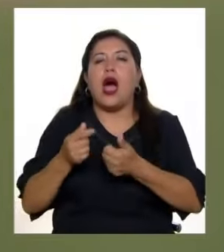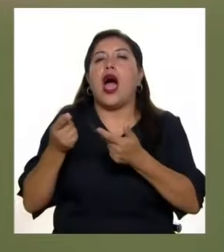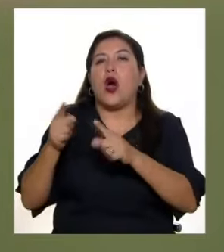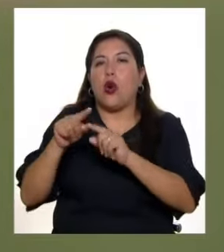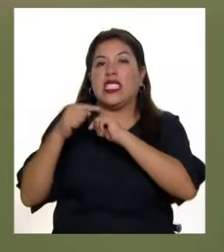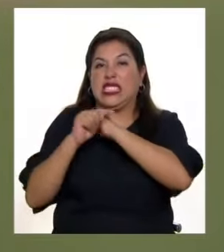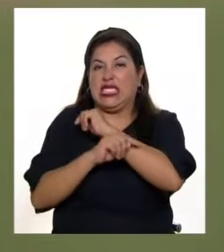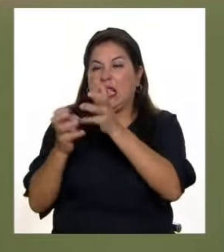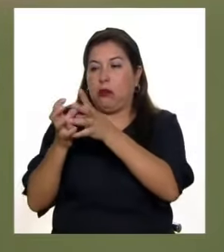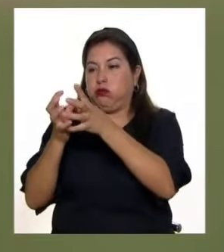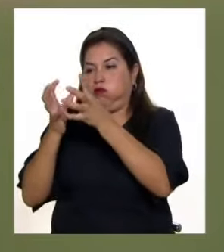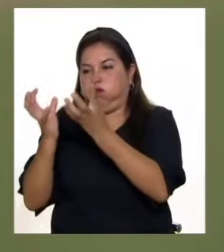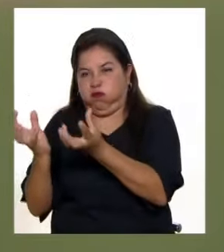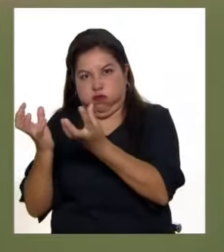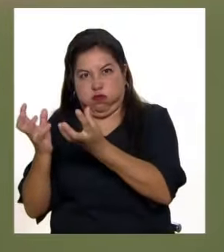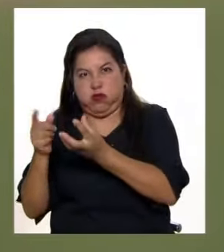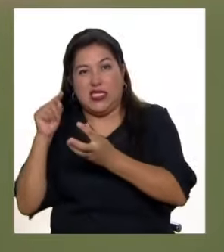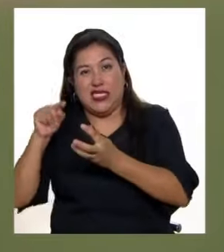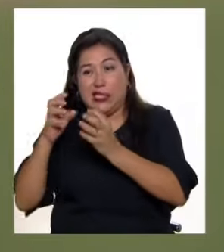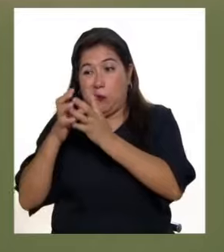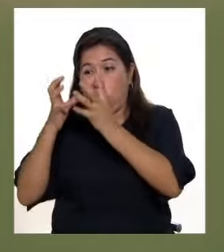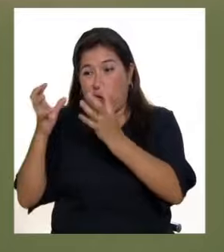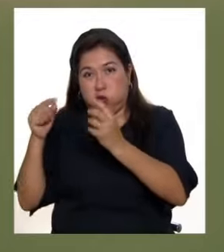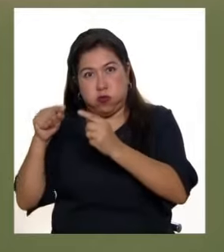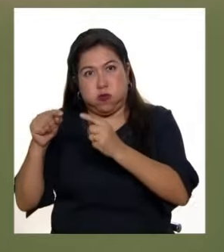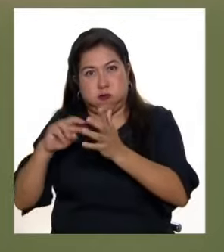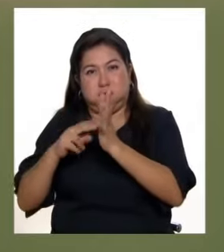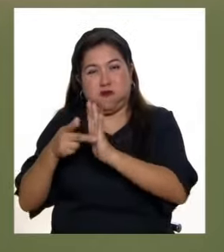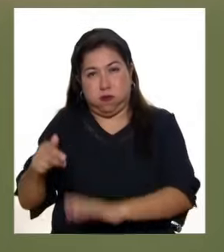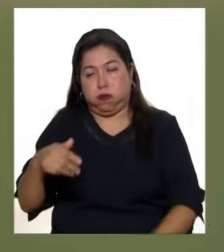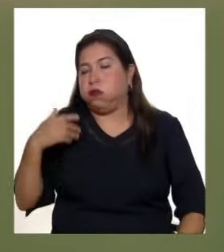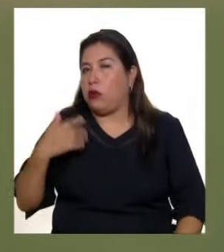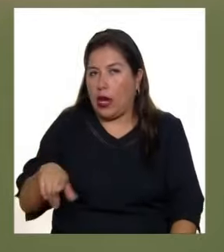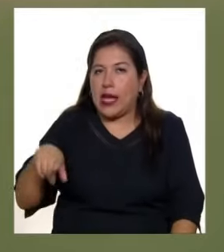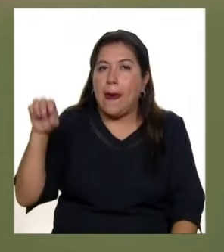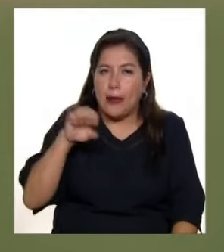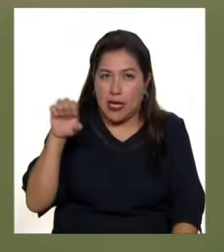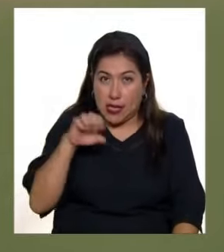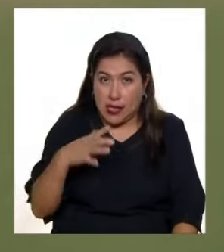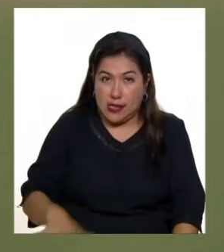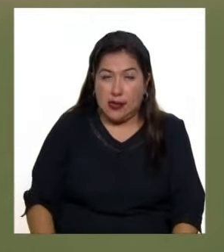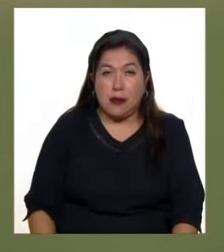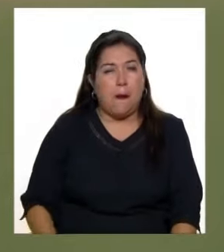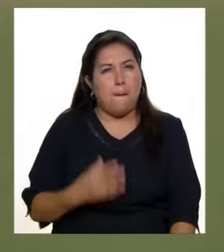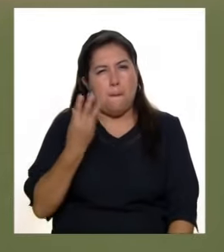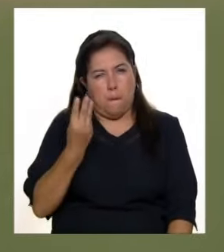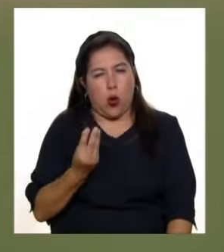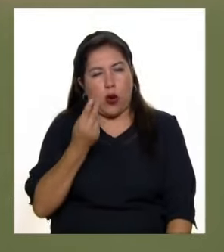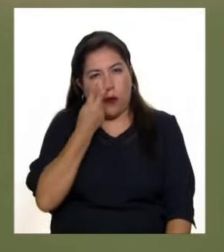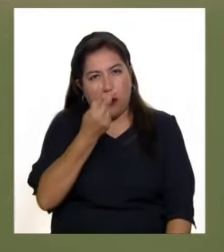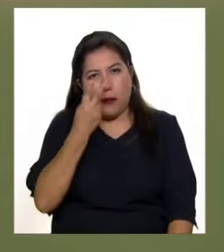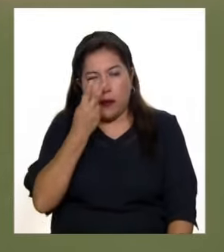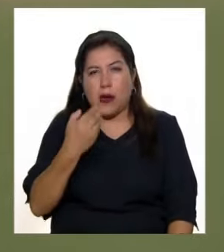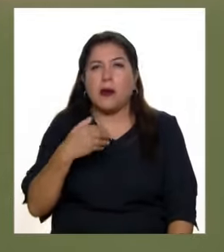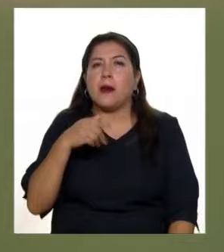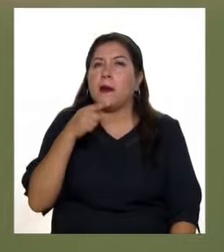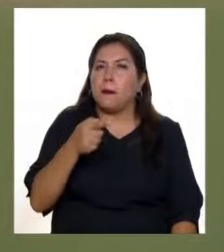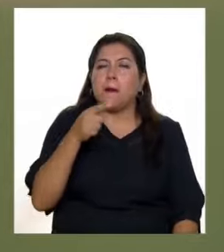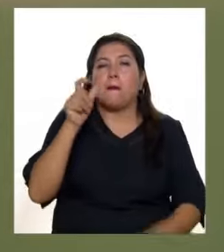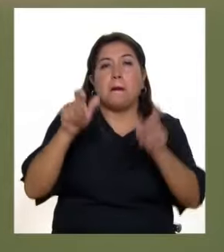aguda. La prostatitis aguda es una emergencia. Es poco frecuente porque la mayor parte de los pacientes lo que tienen